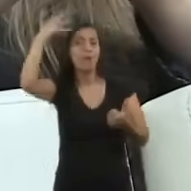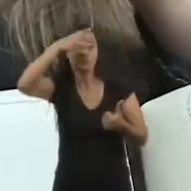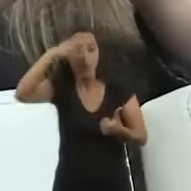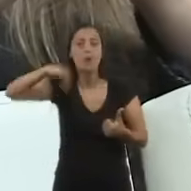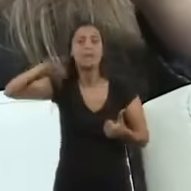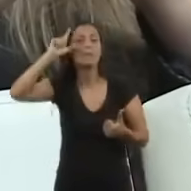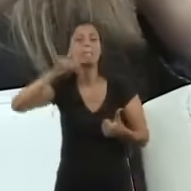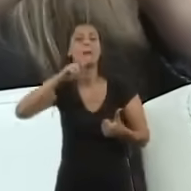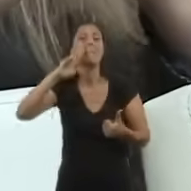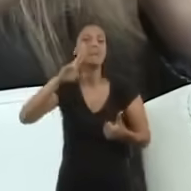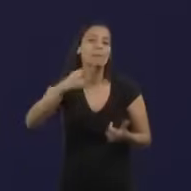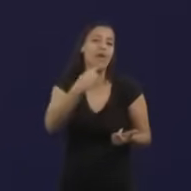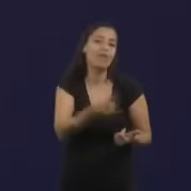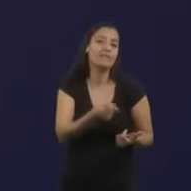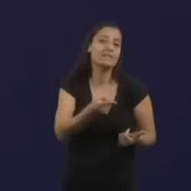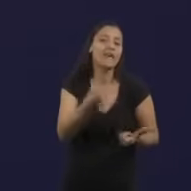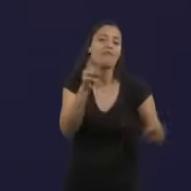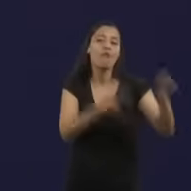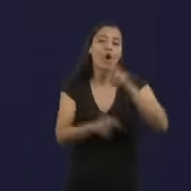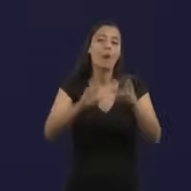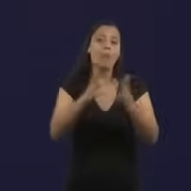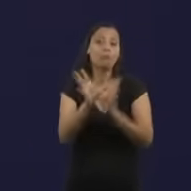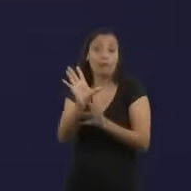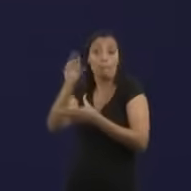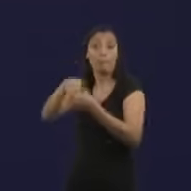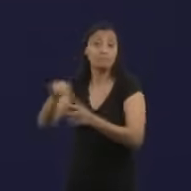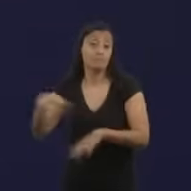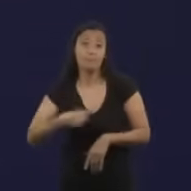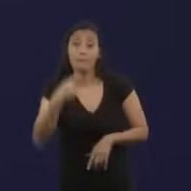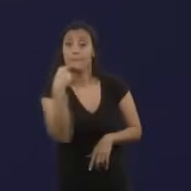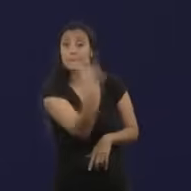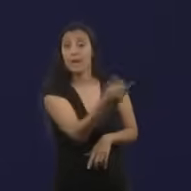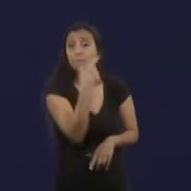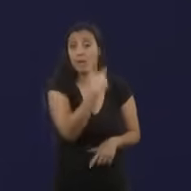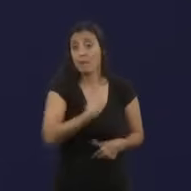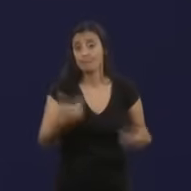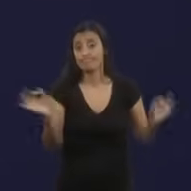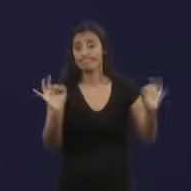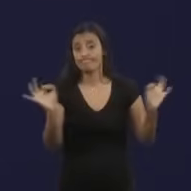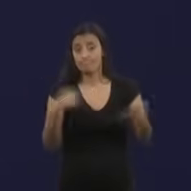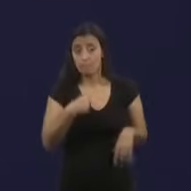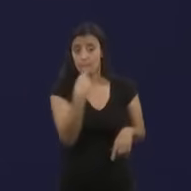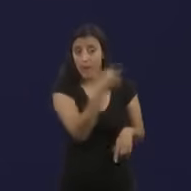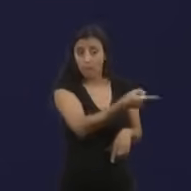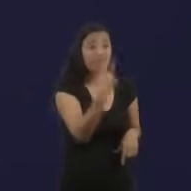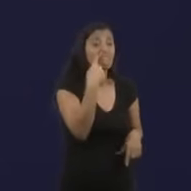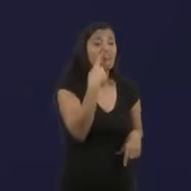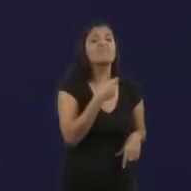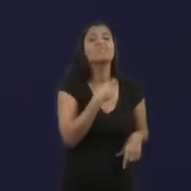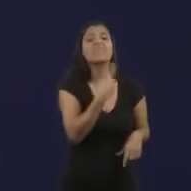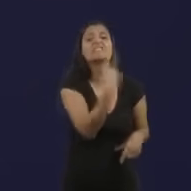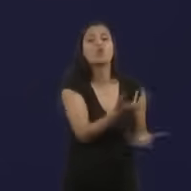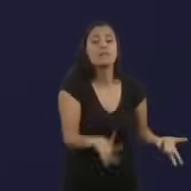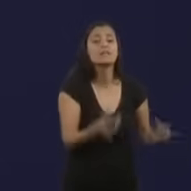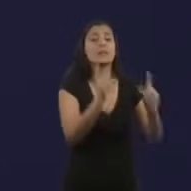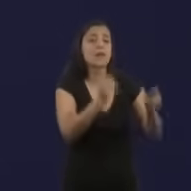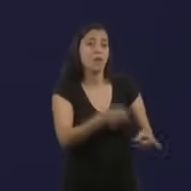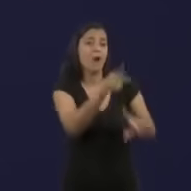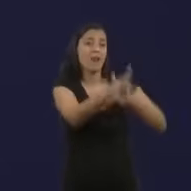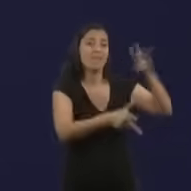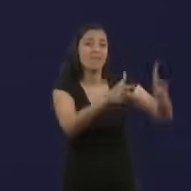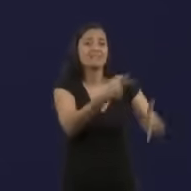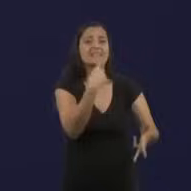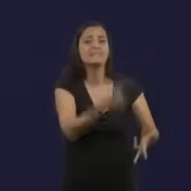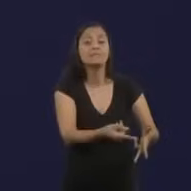otros equipos técnicos buo eh No lo sé se lo tendrías que preguntar a él no no nosotros eh pero de todas maneras nombraste como algo